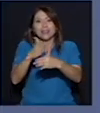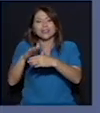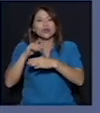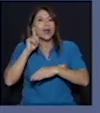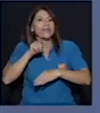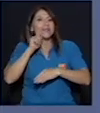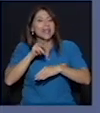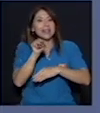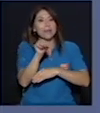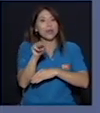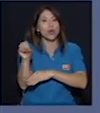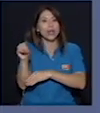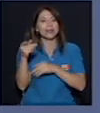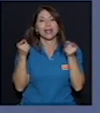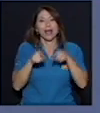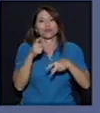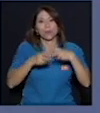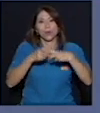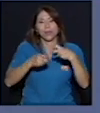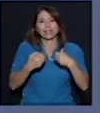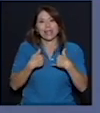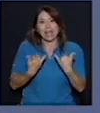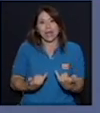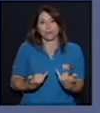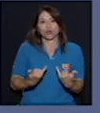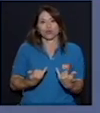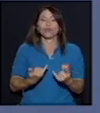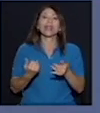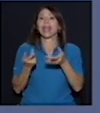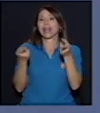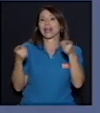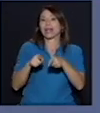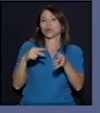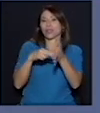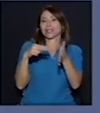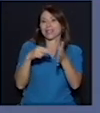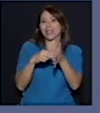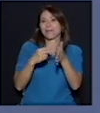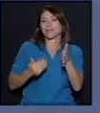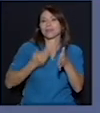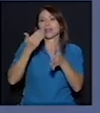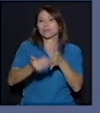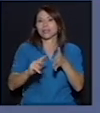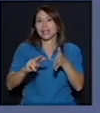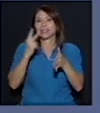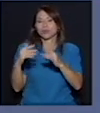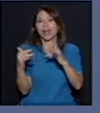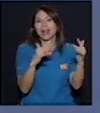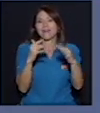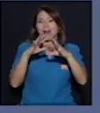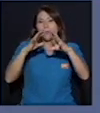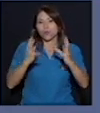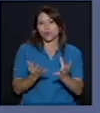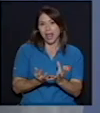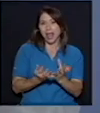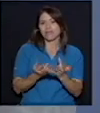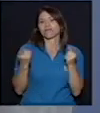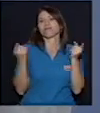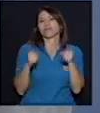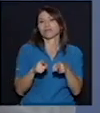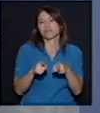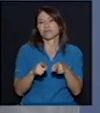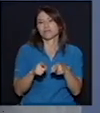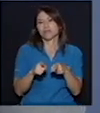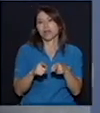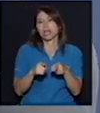que tenemos. En el caso de Siria, para concretar, después de la Segunda Guerra Mundial, se vino lo que se llamó,